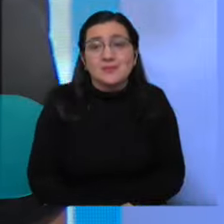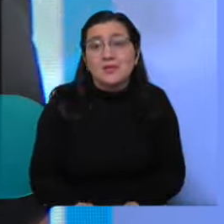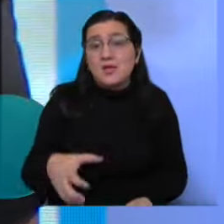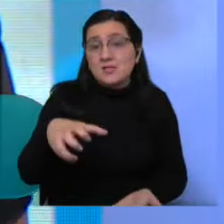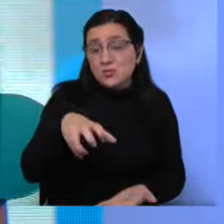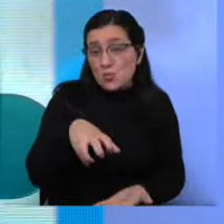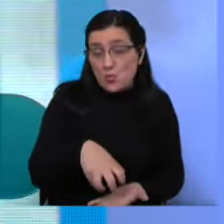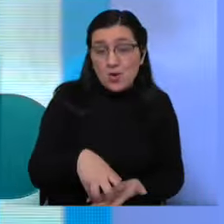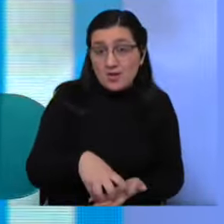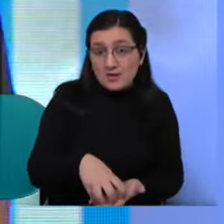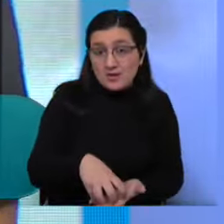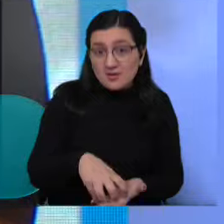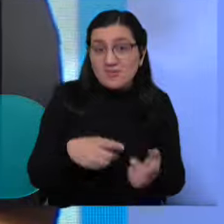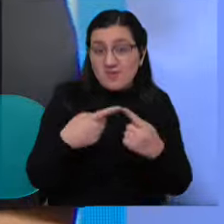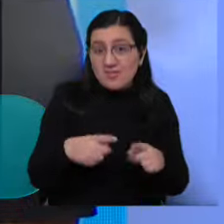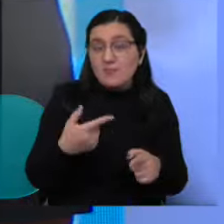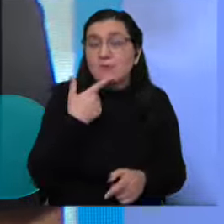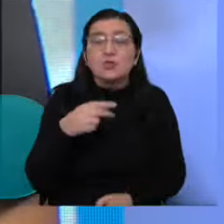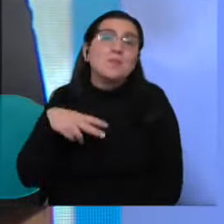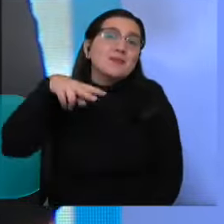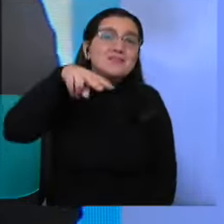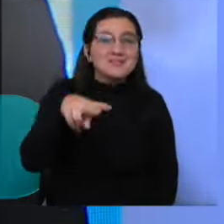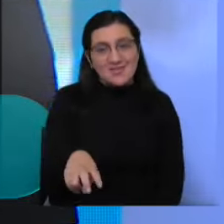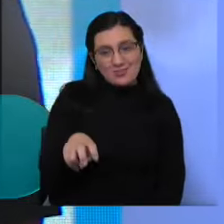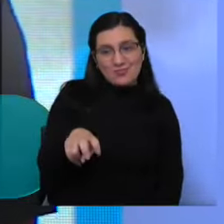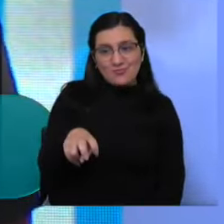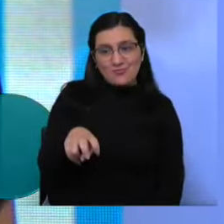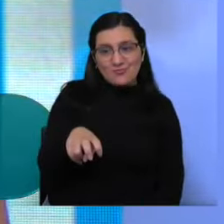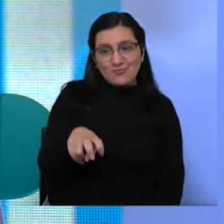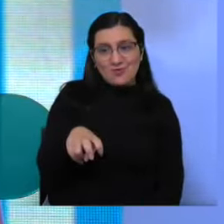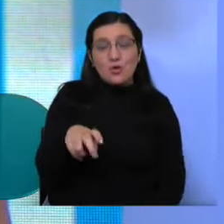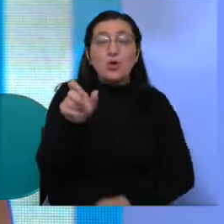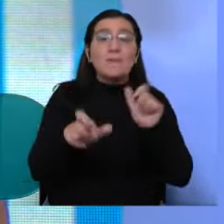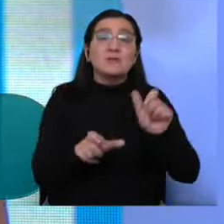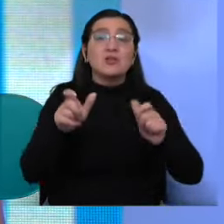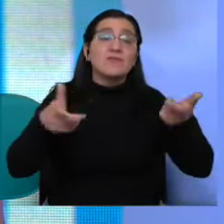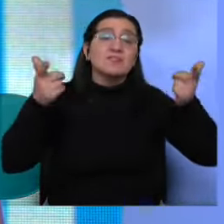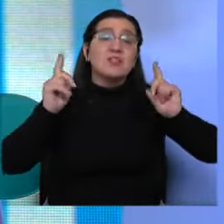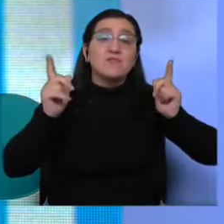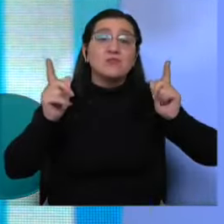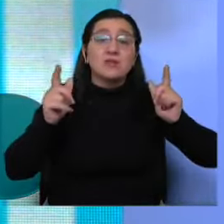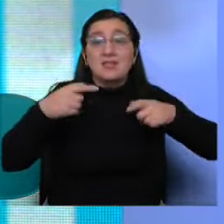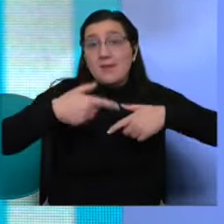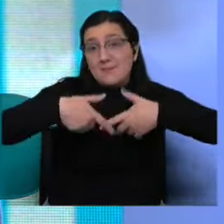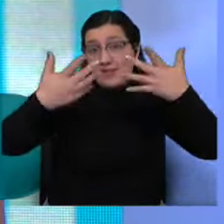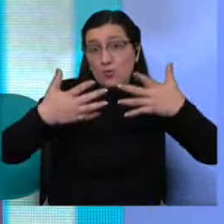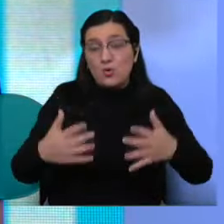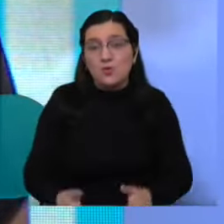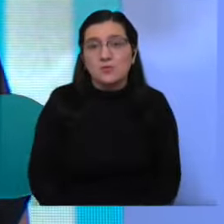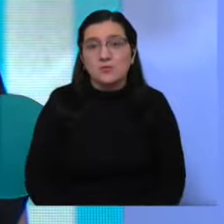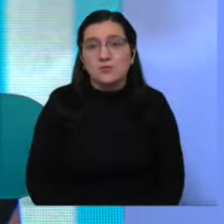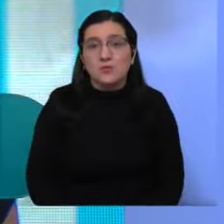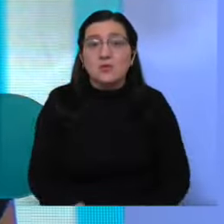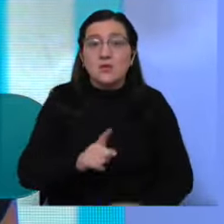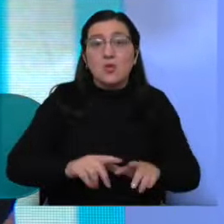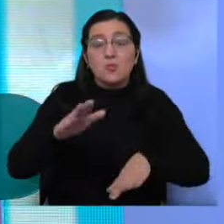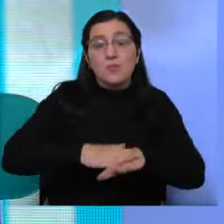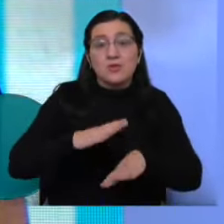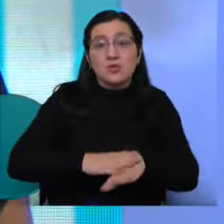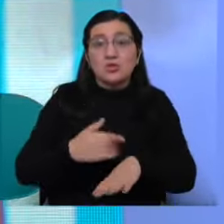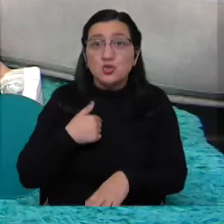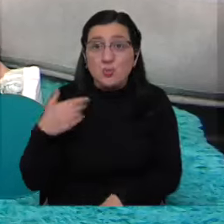convencional Entonces yo me voy a sentar con la gente que vaya a disfrutar de este espectáculo que seguramente va a ser hermoso y en algún momento me van a